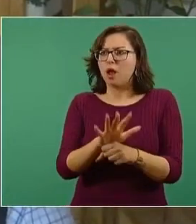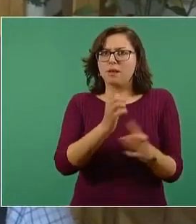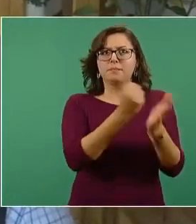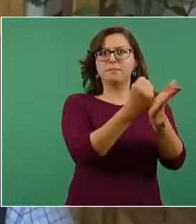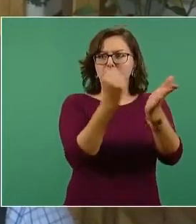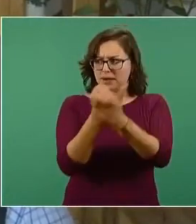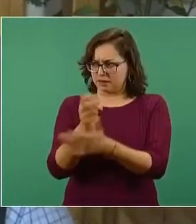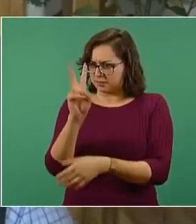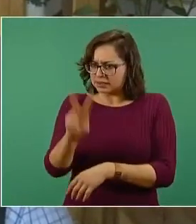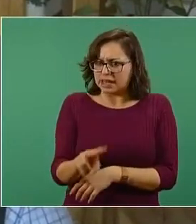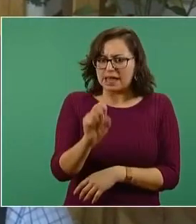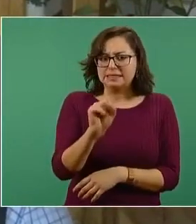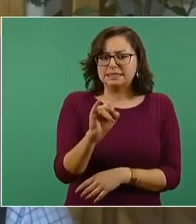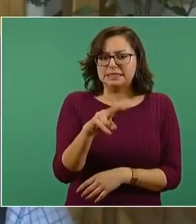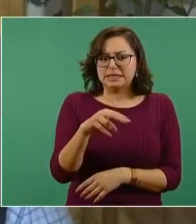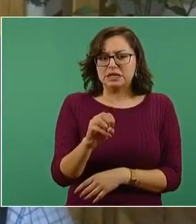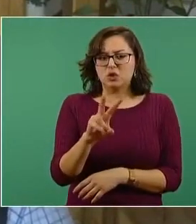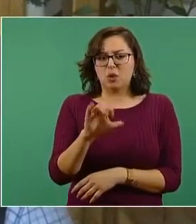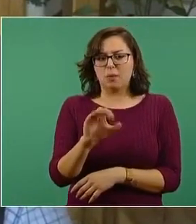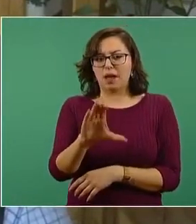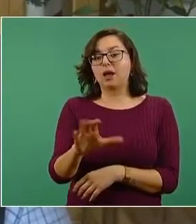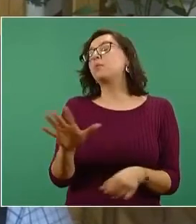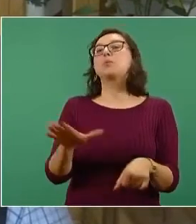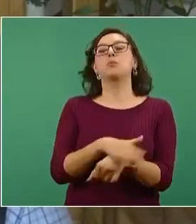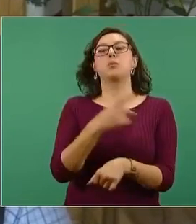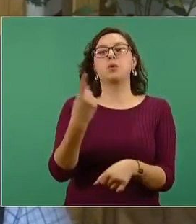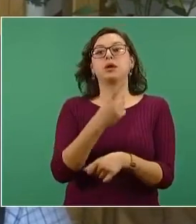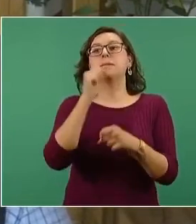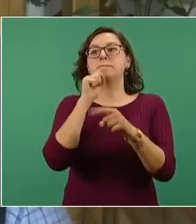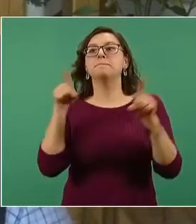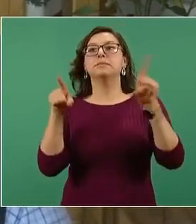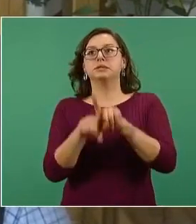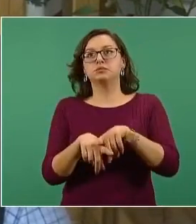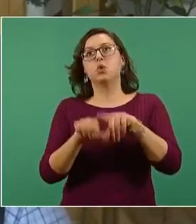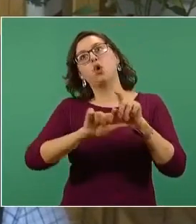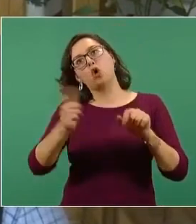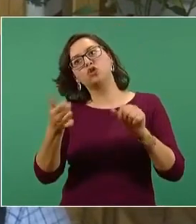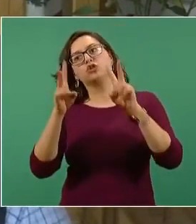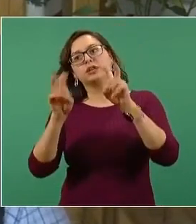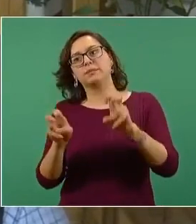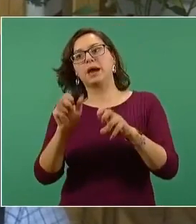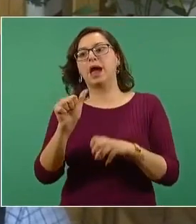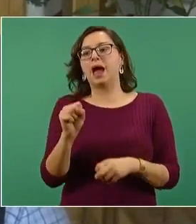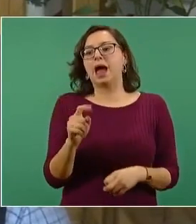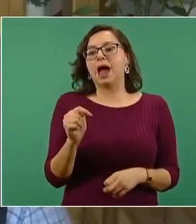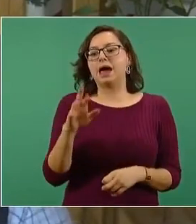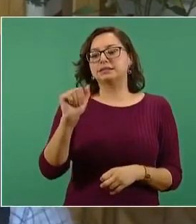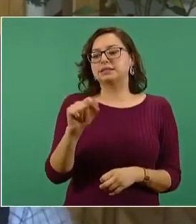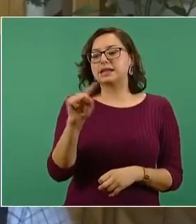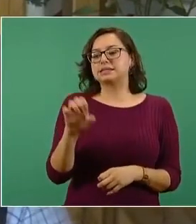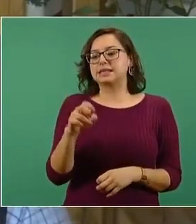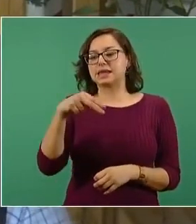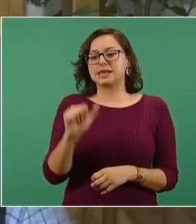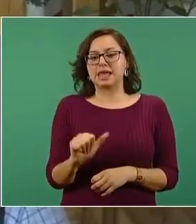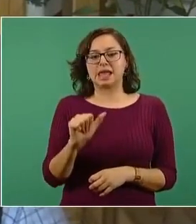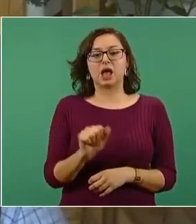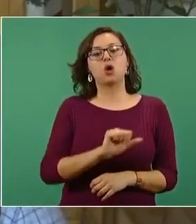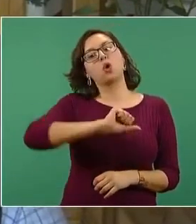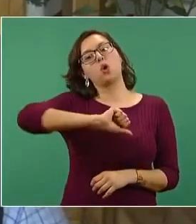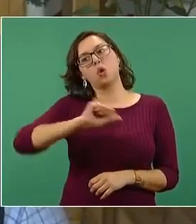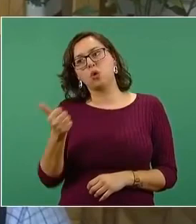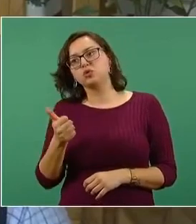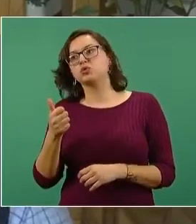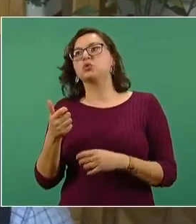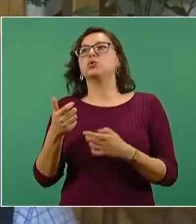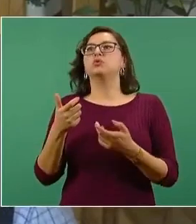Sinovac, recordando que en su momento también fue un tema de la vacuna AstraZeneca y que después obviamente fue completamente